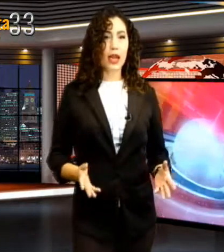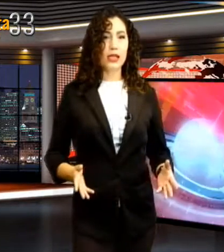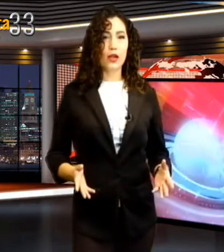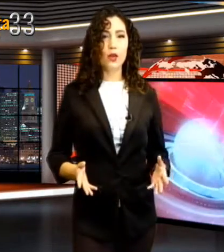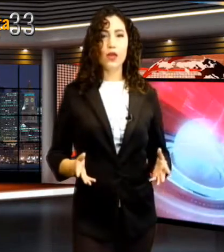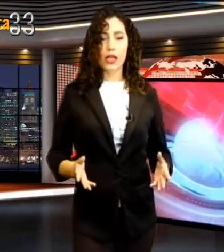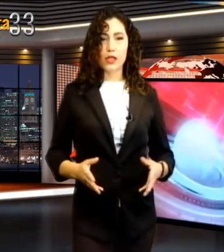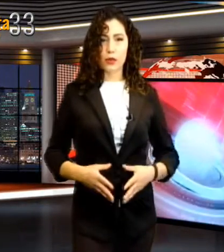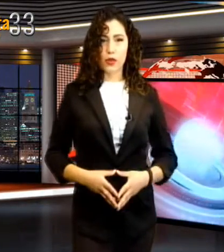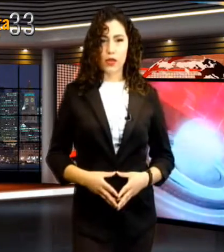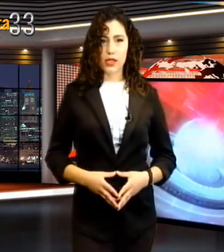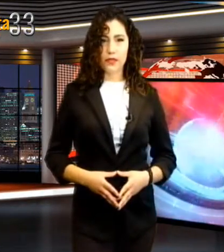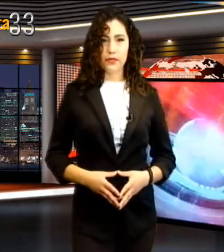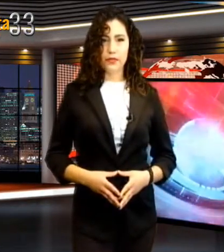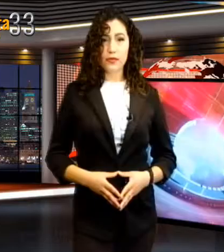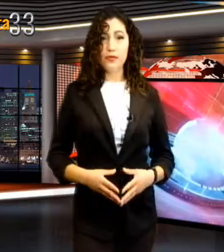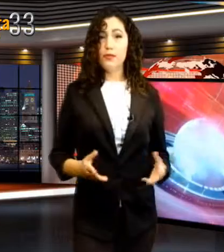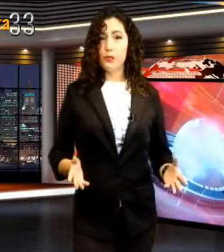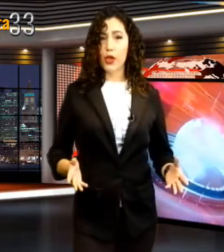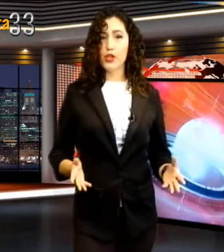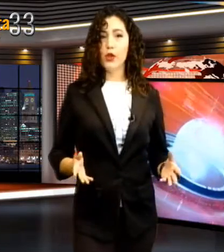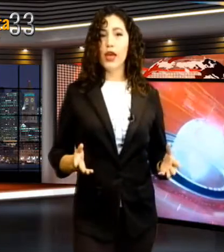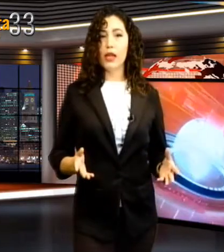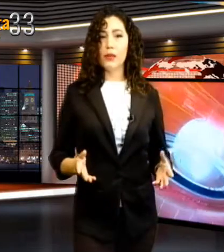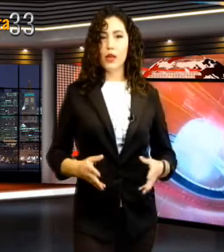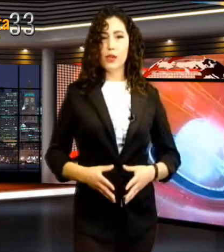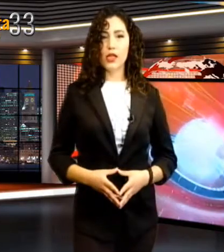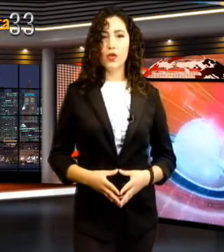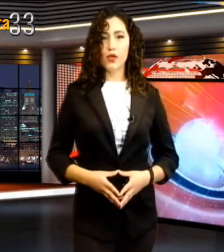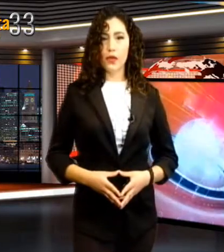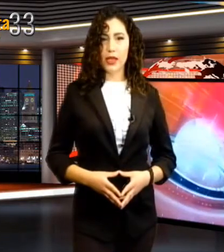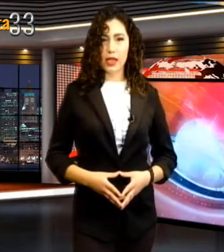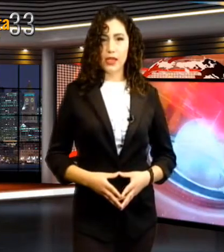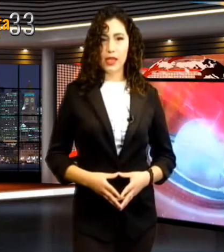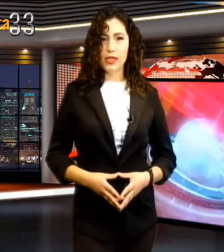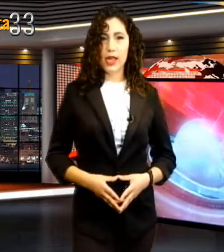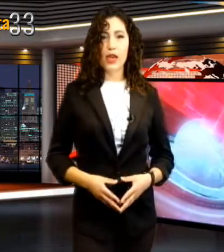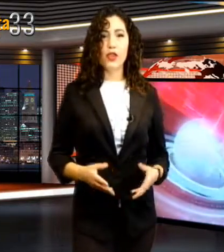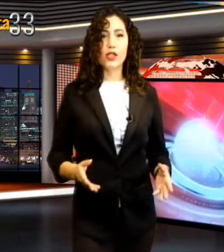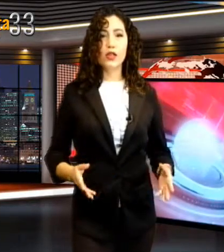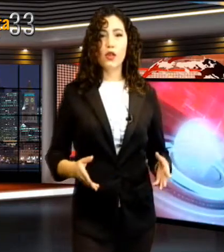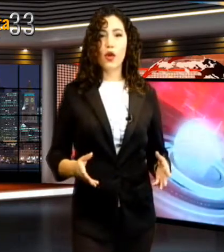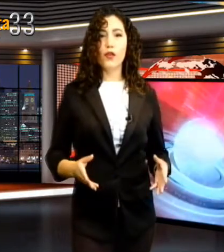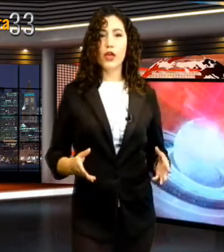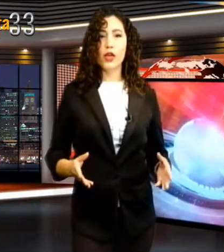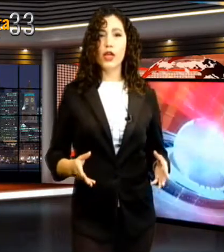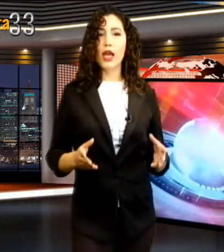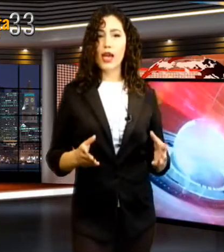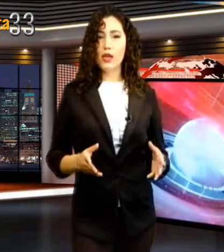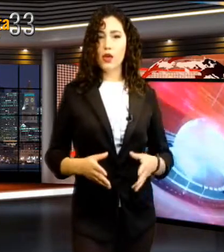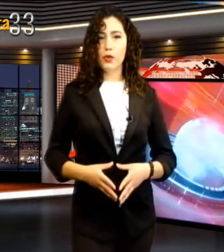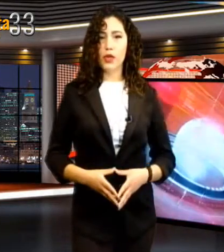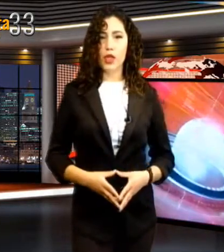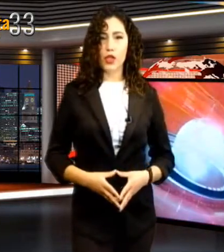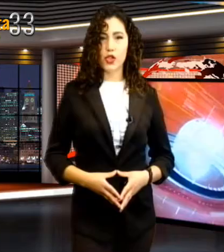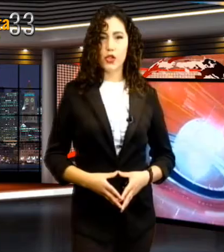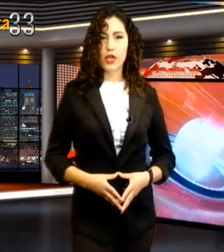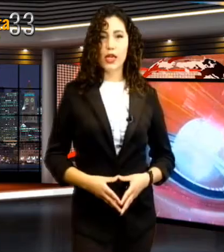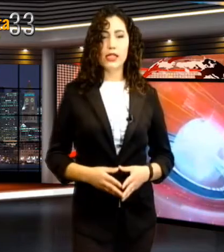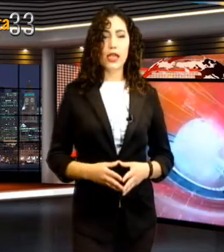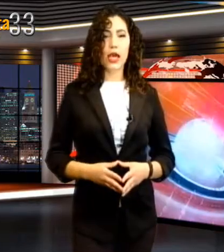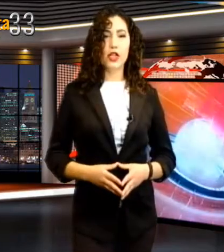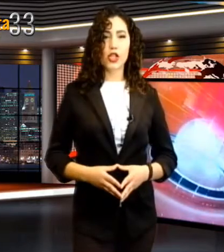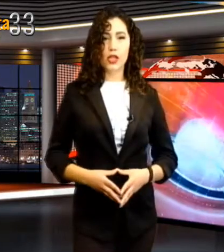bienestar y a la salud de las personas. Por eso, en 1996, The Center of Hearing and